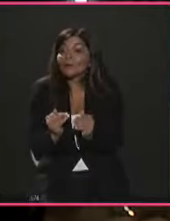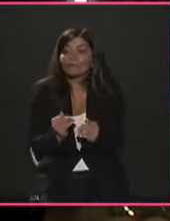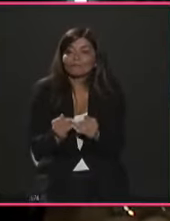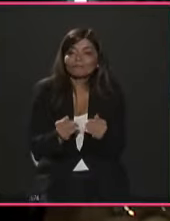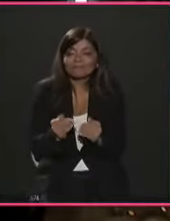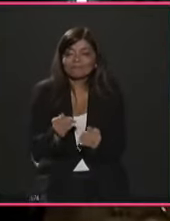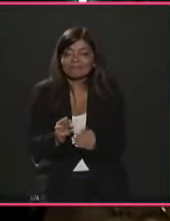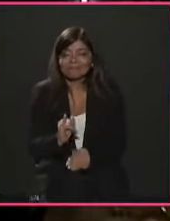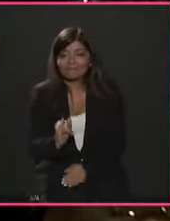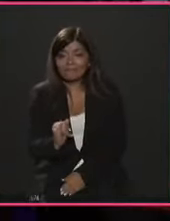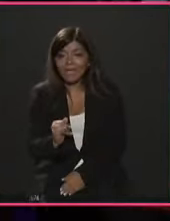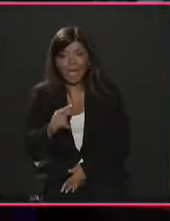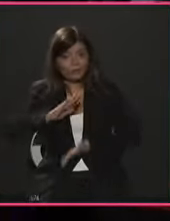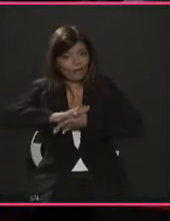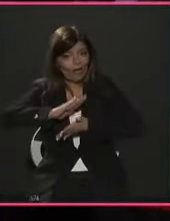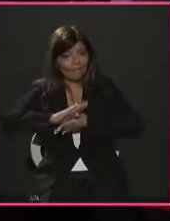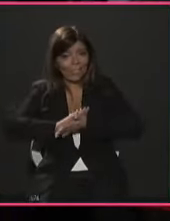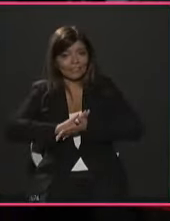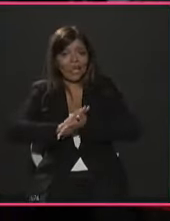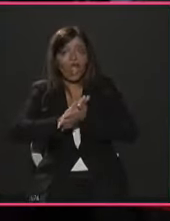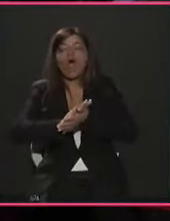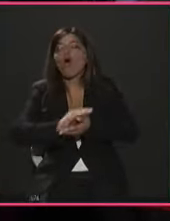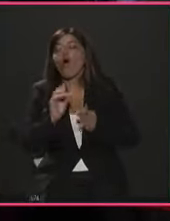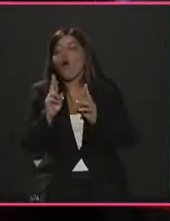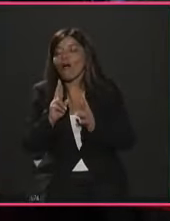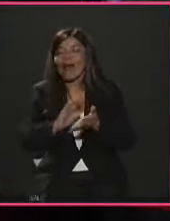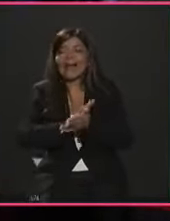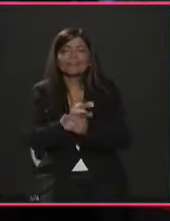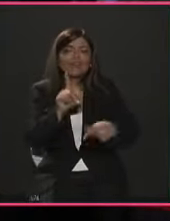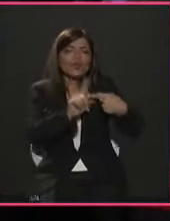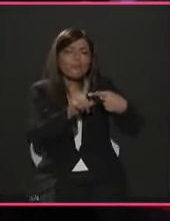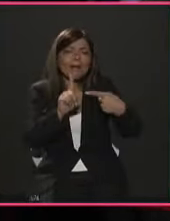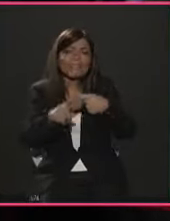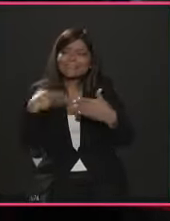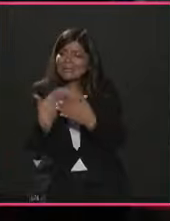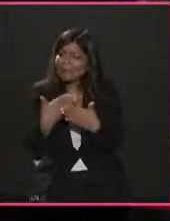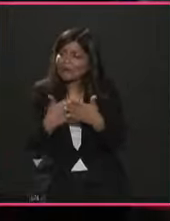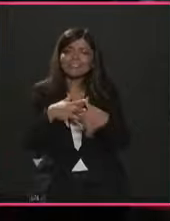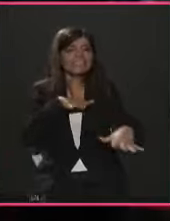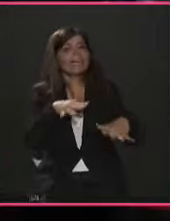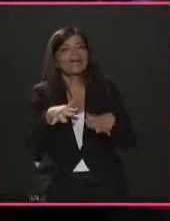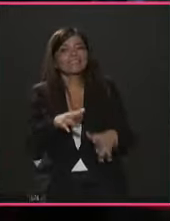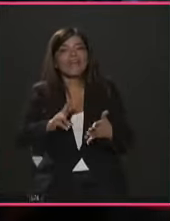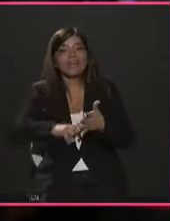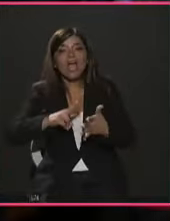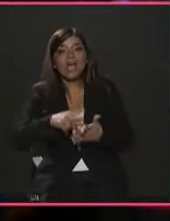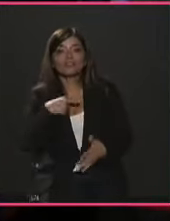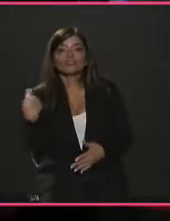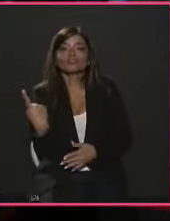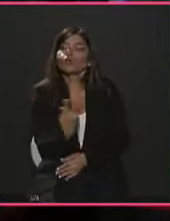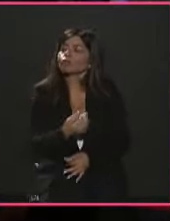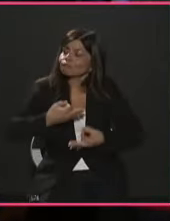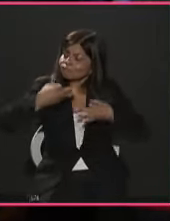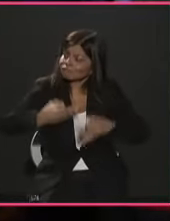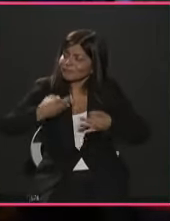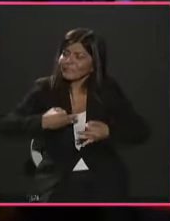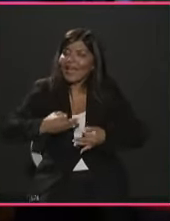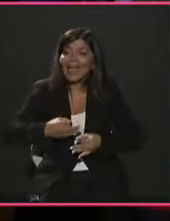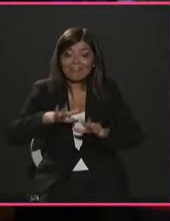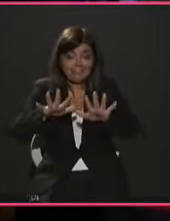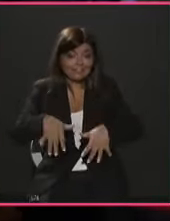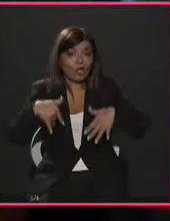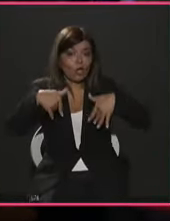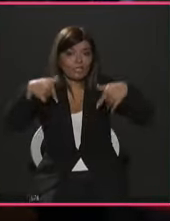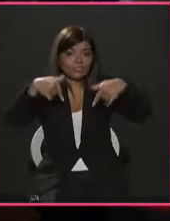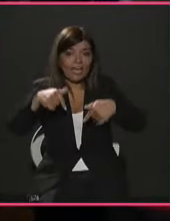ritmo y esto es una tremenda fiesta Ojalá todos lo aprovechen participen de las actividades de verdad somos muy privilegiados de tener una instancia